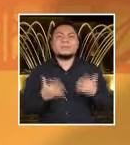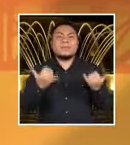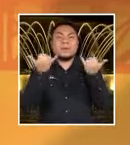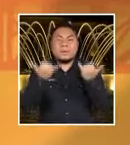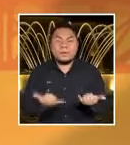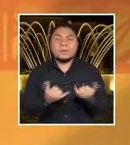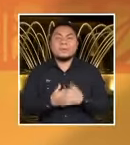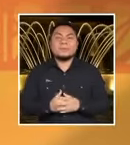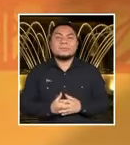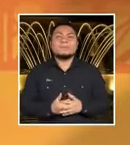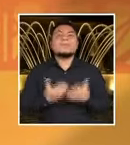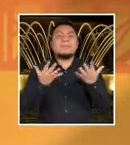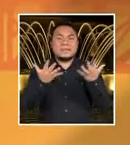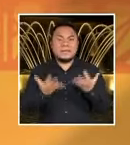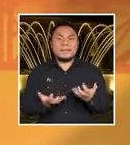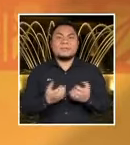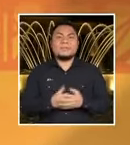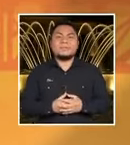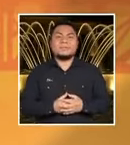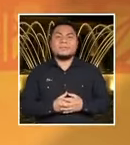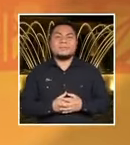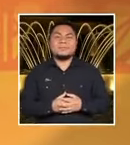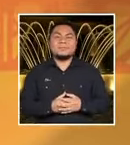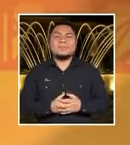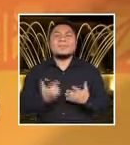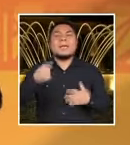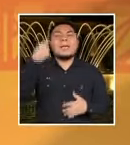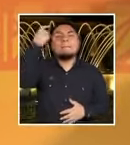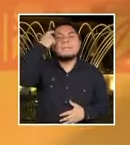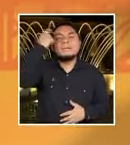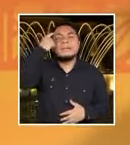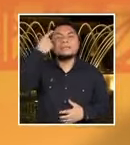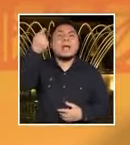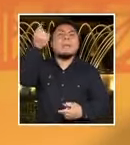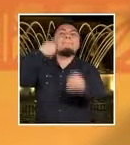Hoy queremos pensar